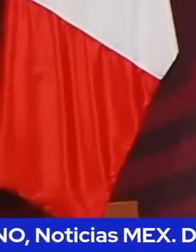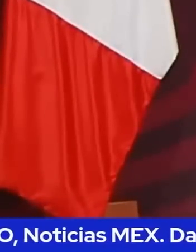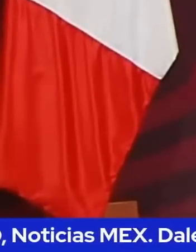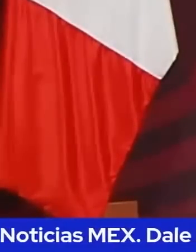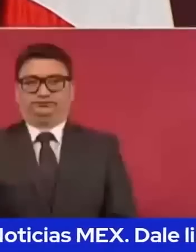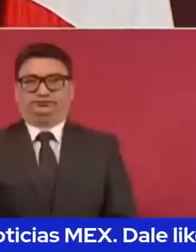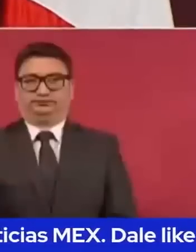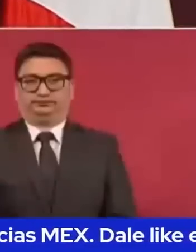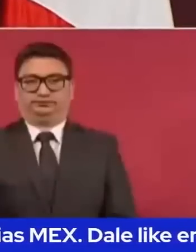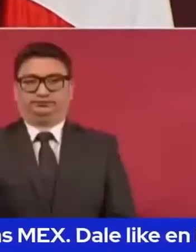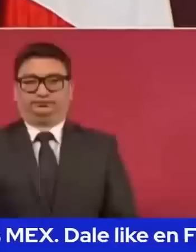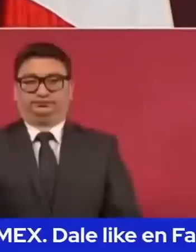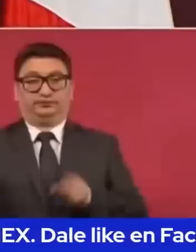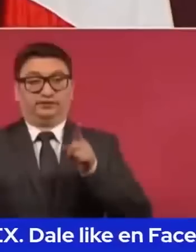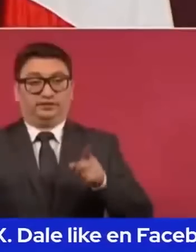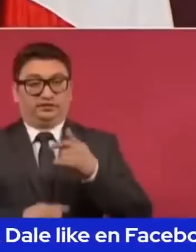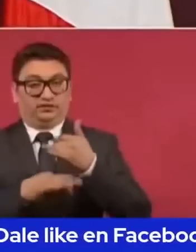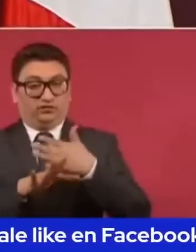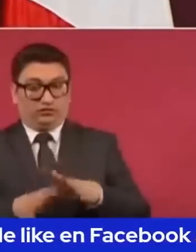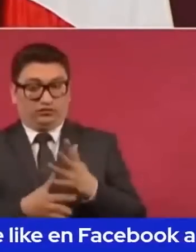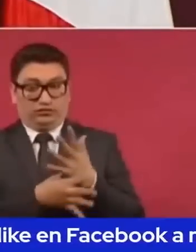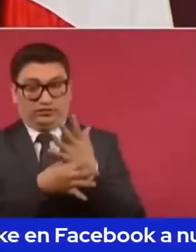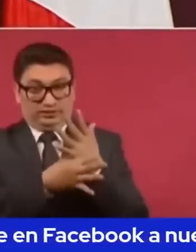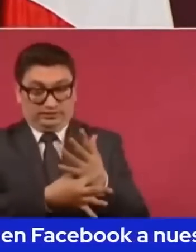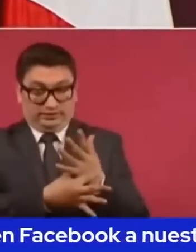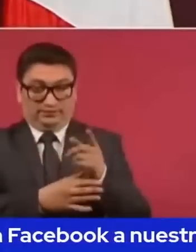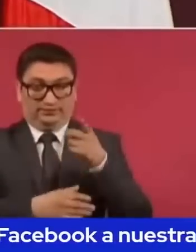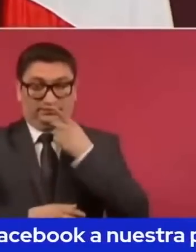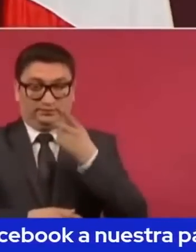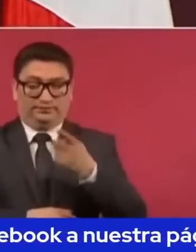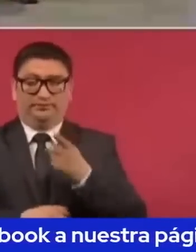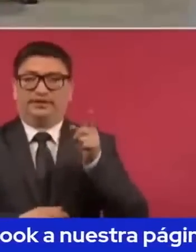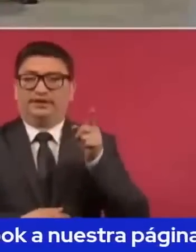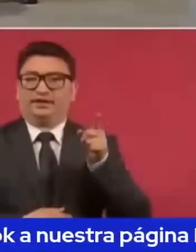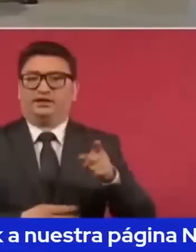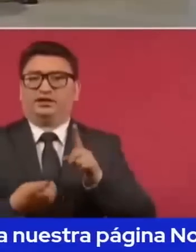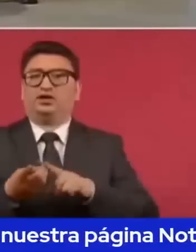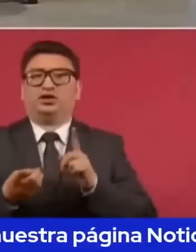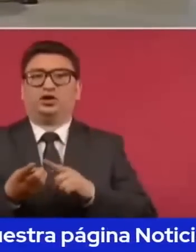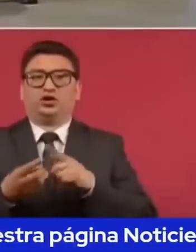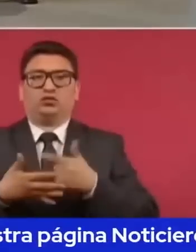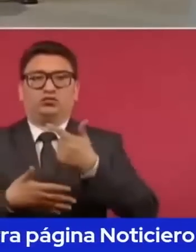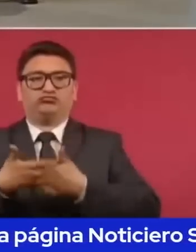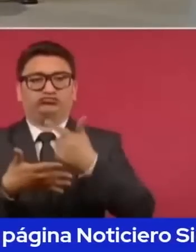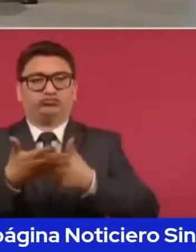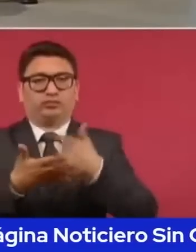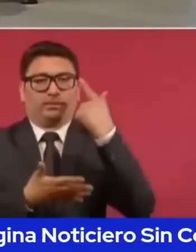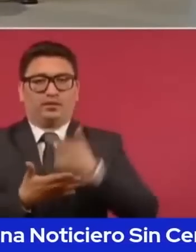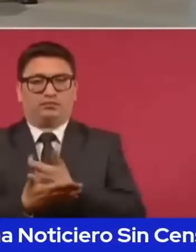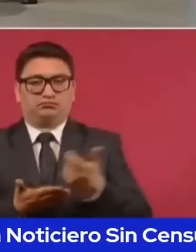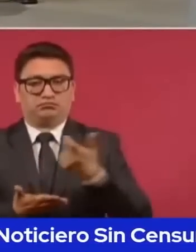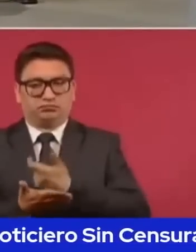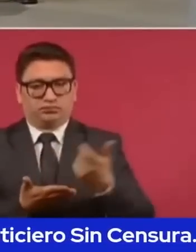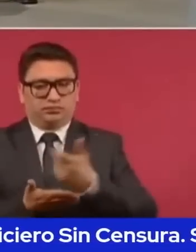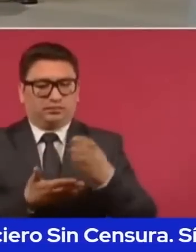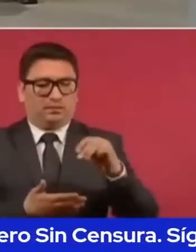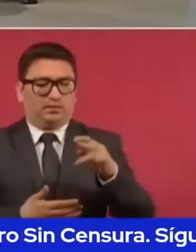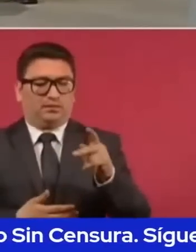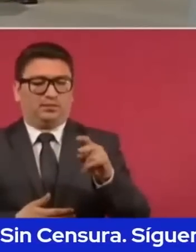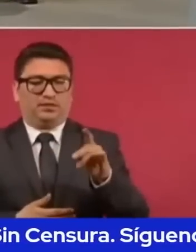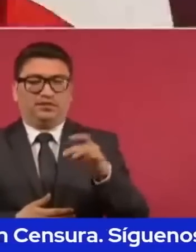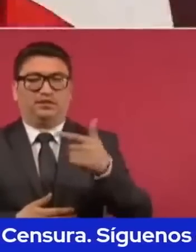hay información que indica que él está en la nómina. ¿Qué hace Mike Madrigal con